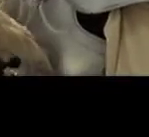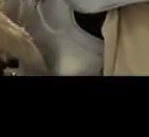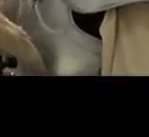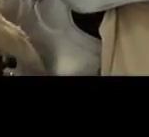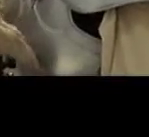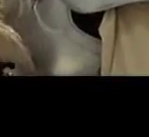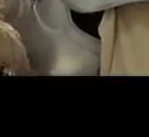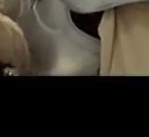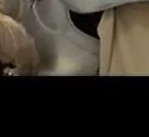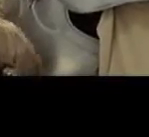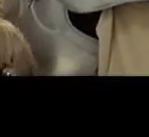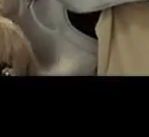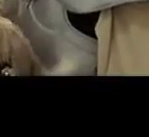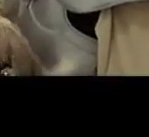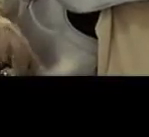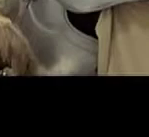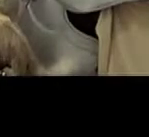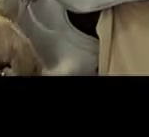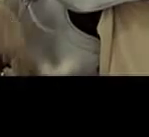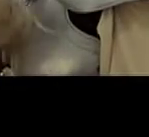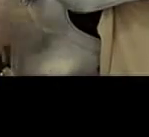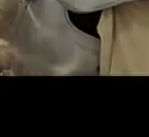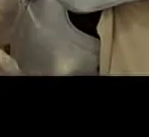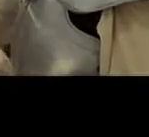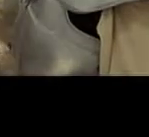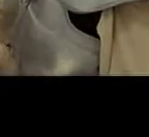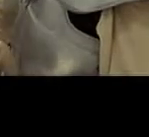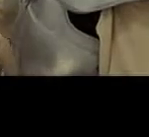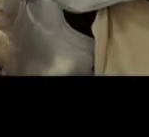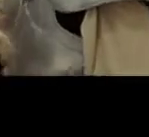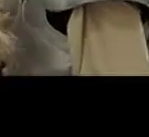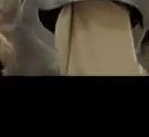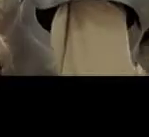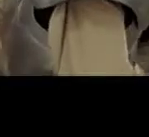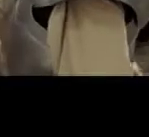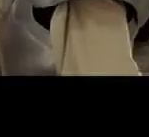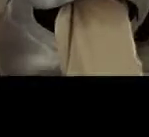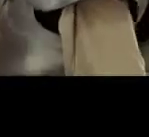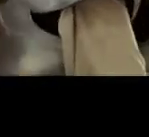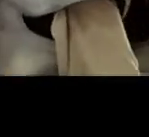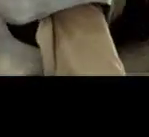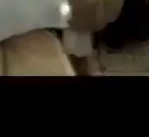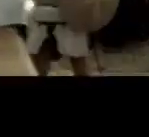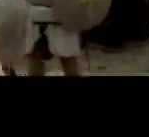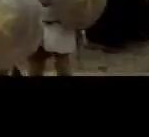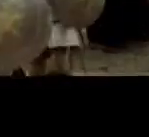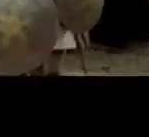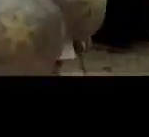adéntrate en la selva con algunos hombres. Esperaremos aquí unos días.